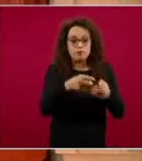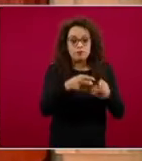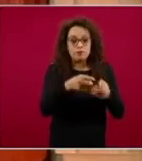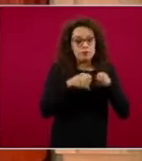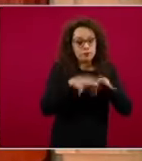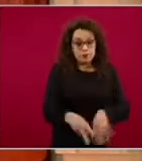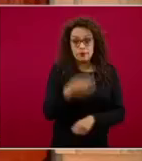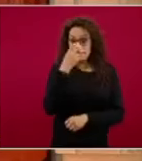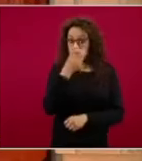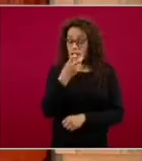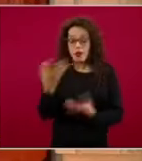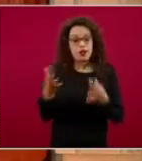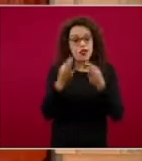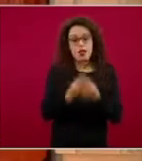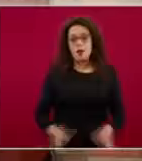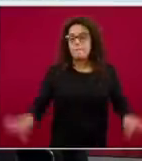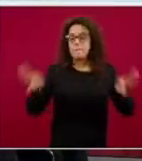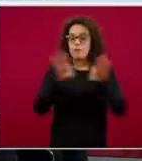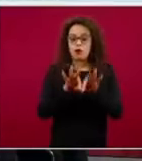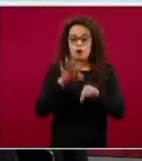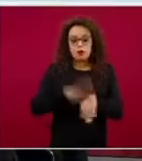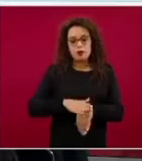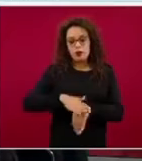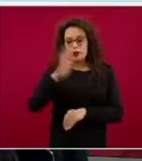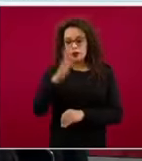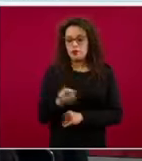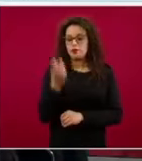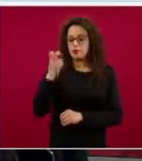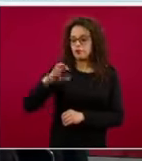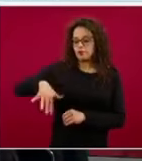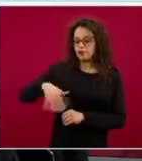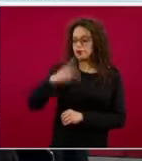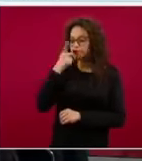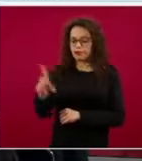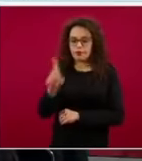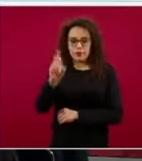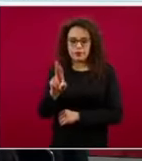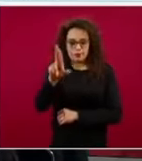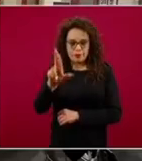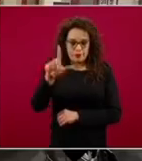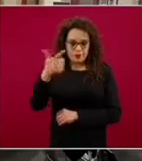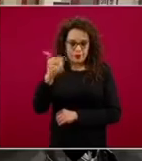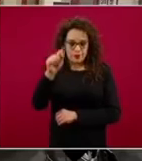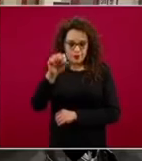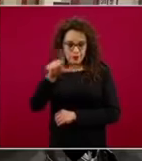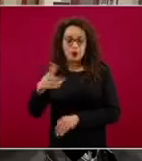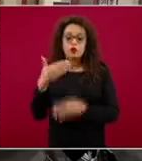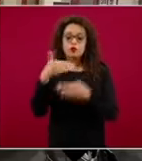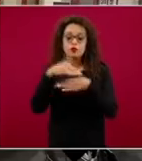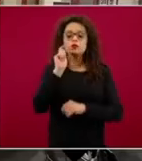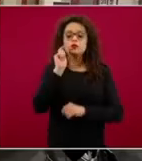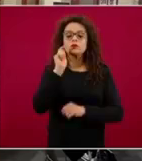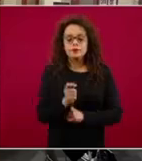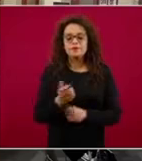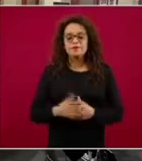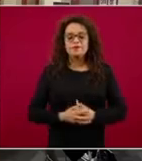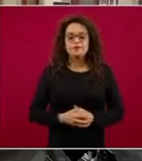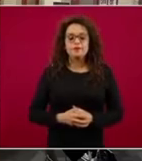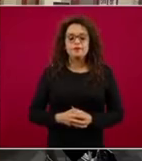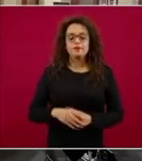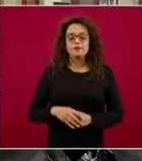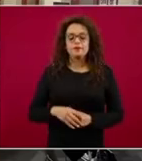los determinantes muy importantes de lo que ya está comentando el doctor López-Gatell sobre la posibilidad